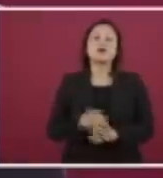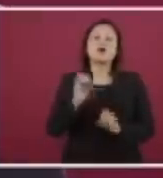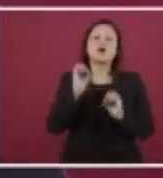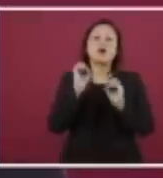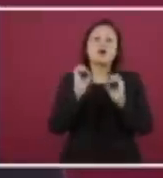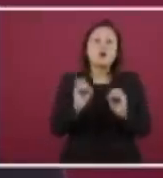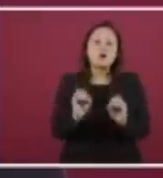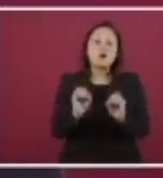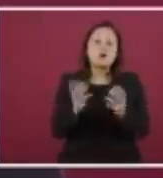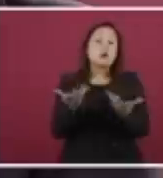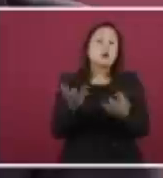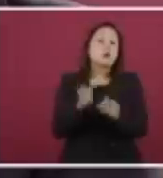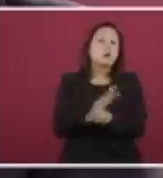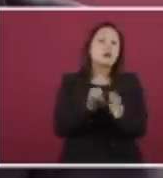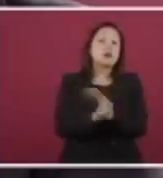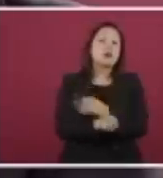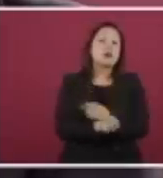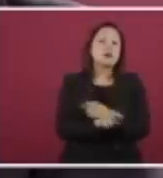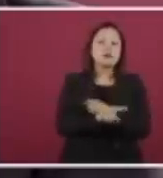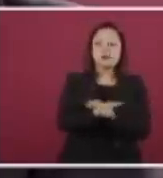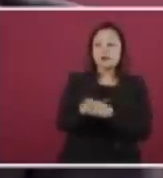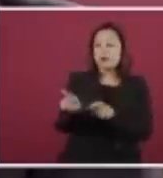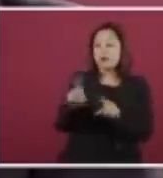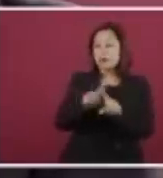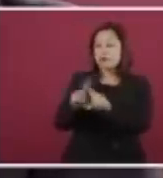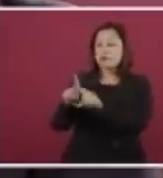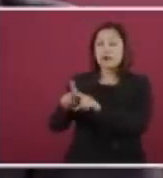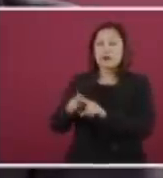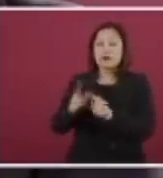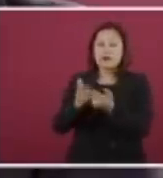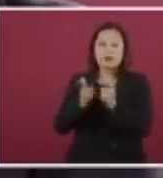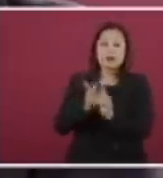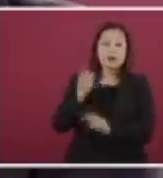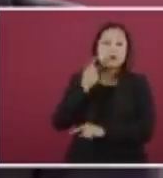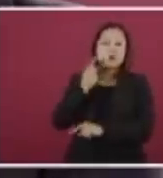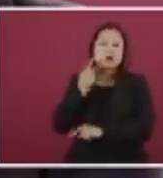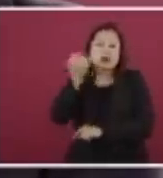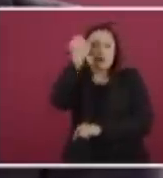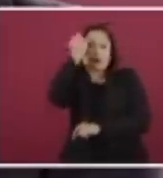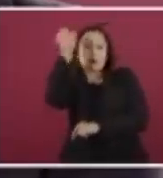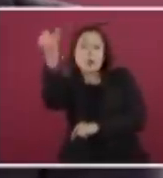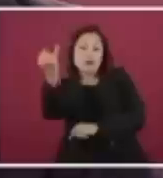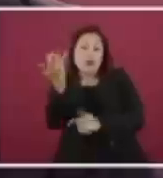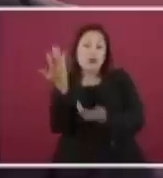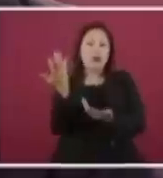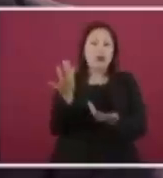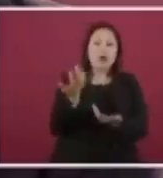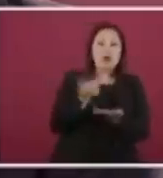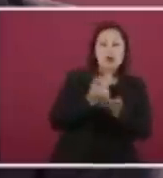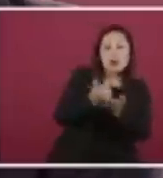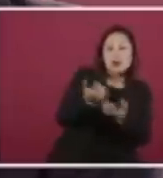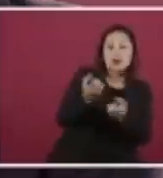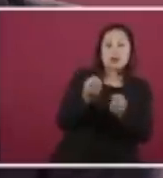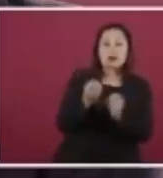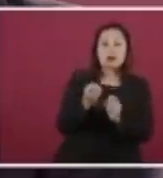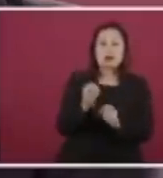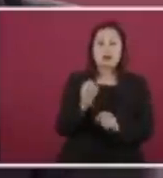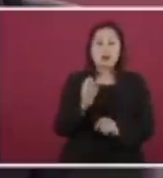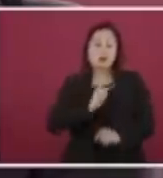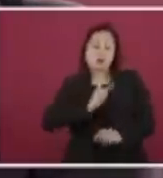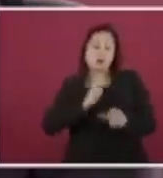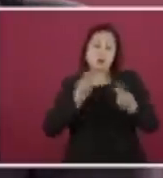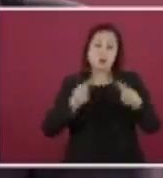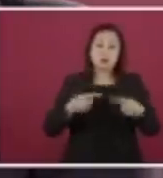diferencias políticas, personales, que siempre pensemos en el interés